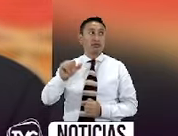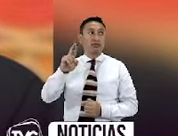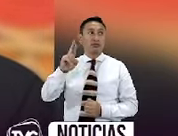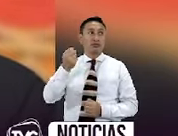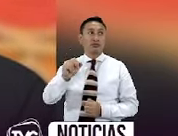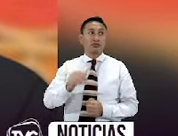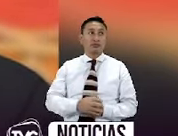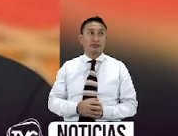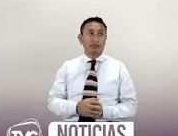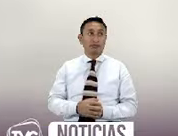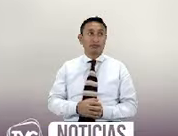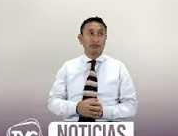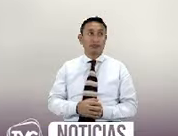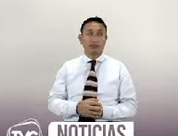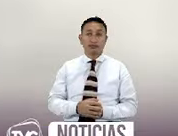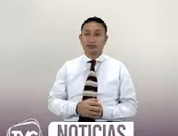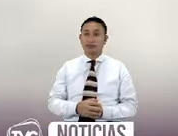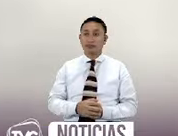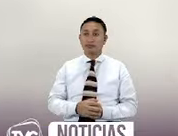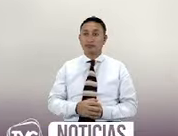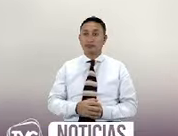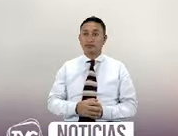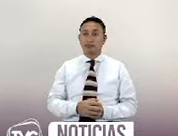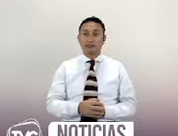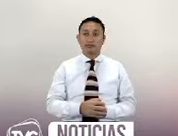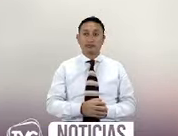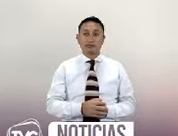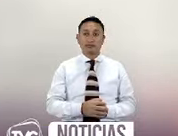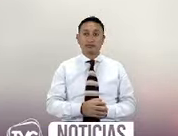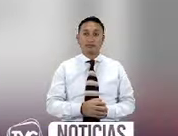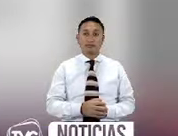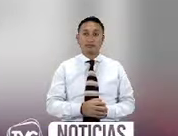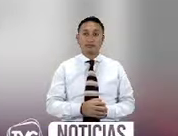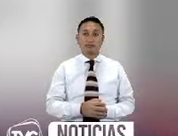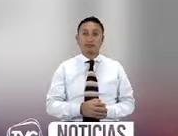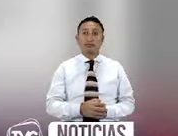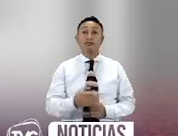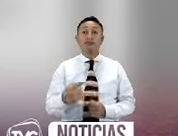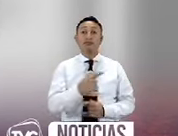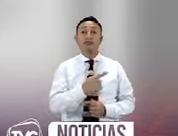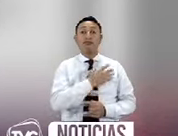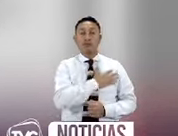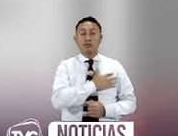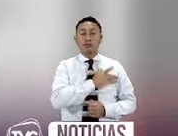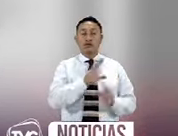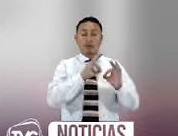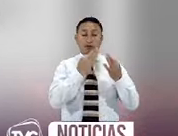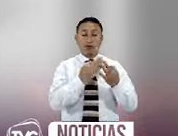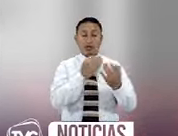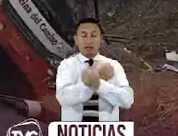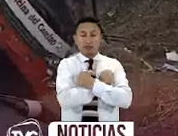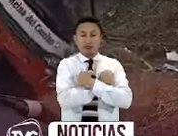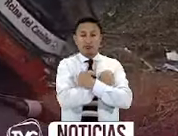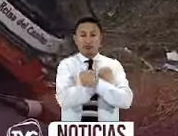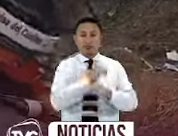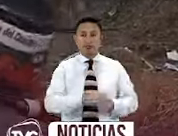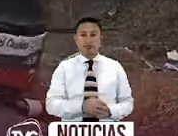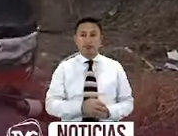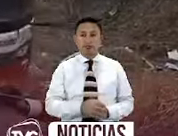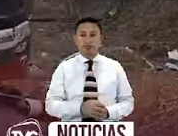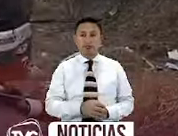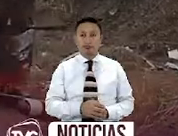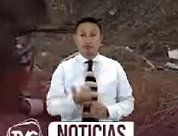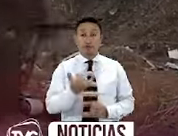quien expresó reconocer la pérdida de su gran amigo y extendió sus condolencias a los familiares de Bill. Las primeras luces de la